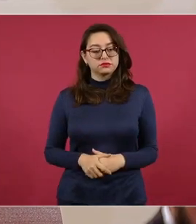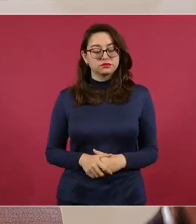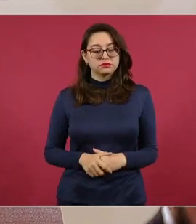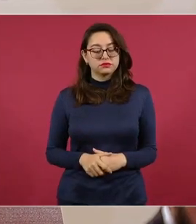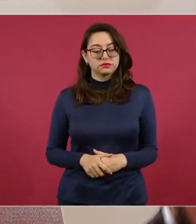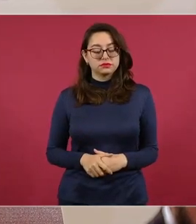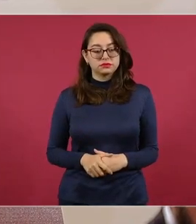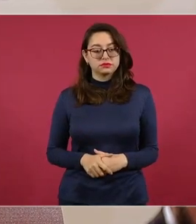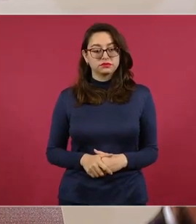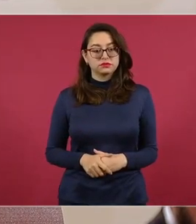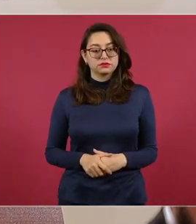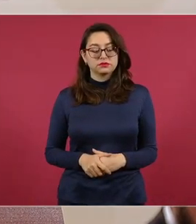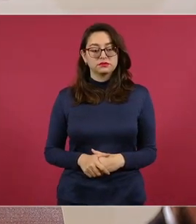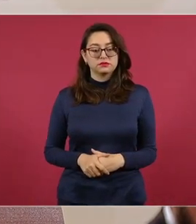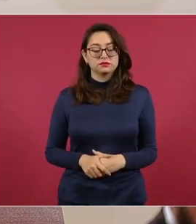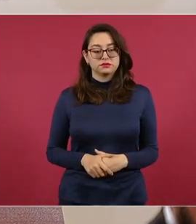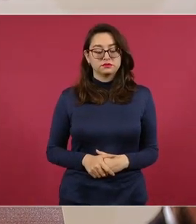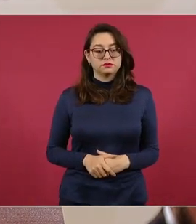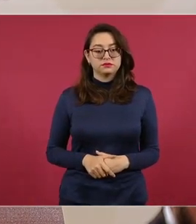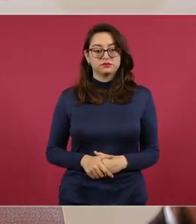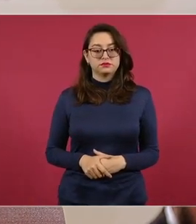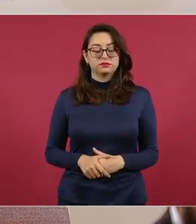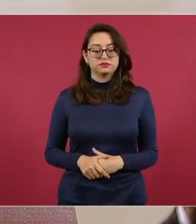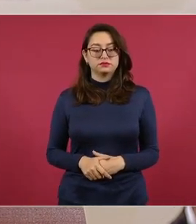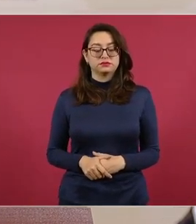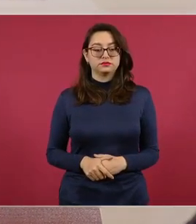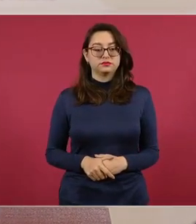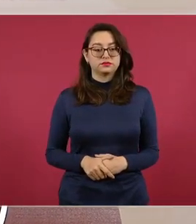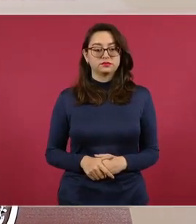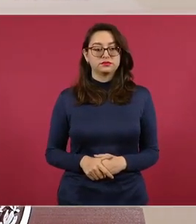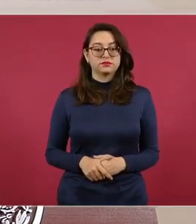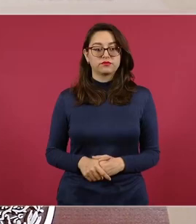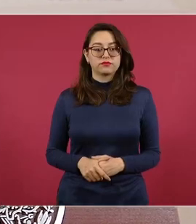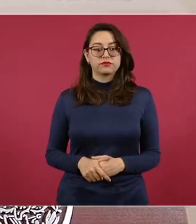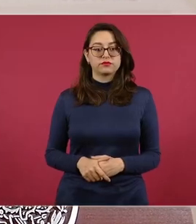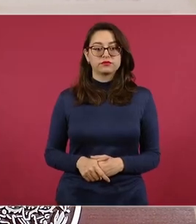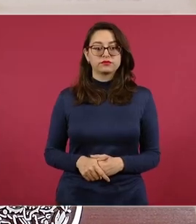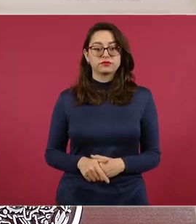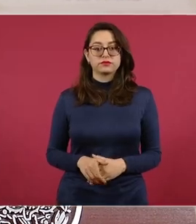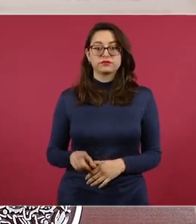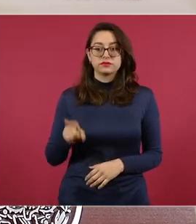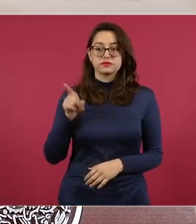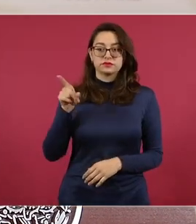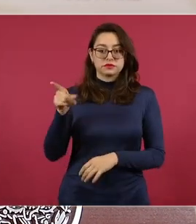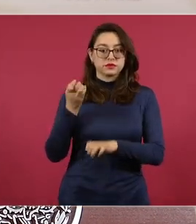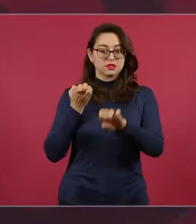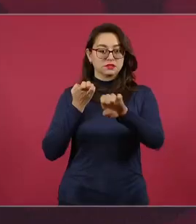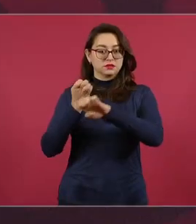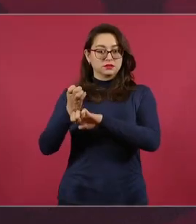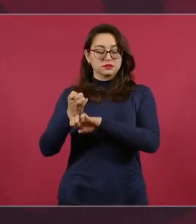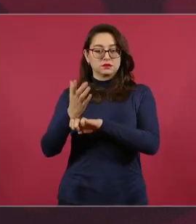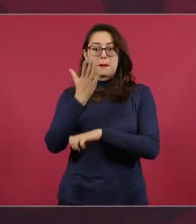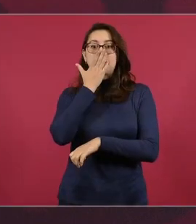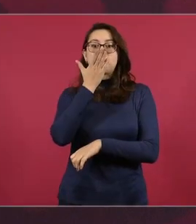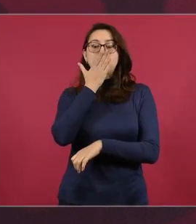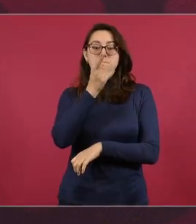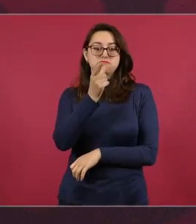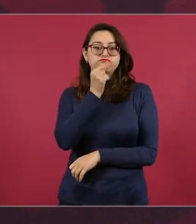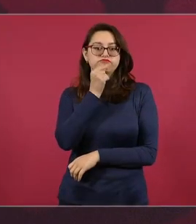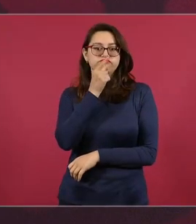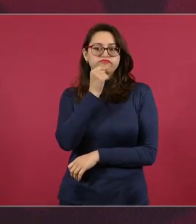en un operativo de la Fiscalía del Estado con los